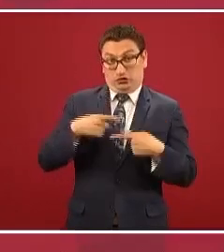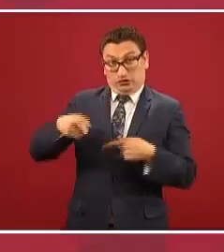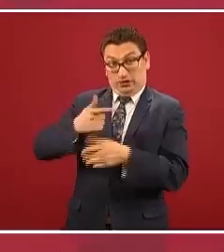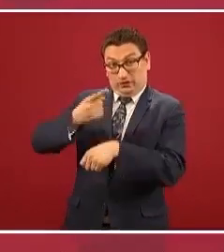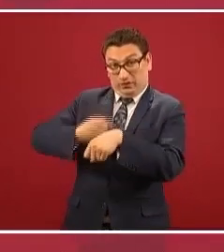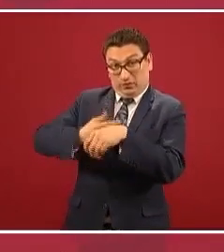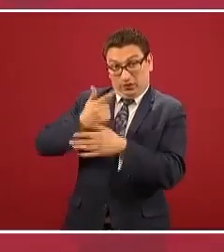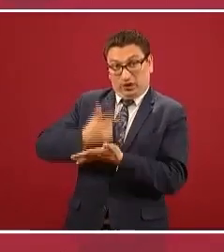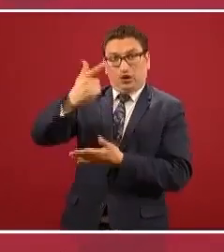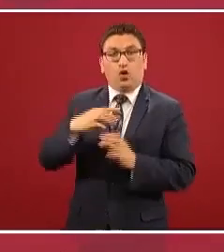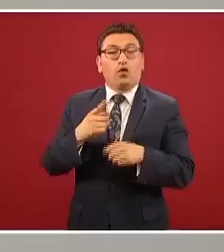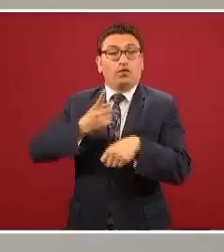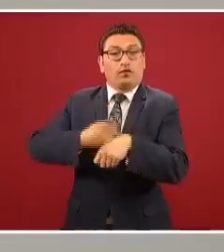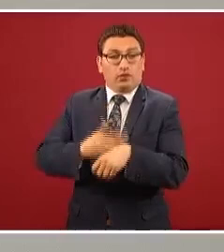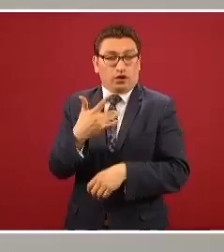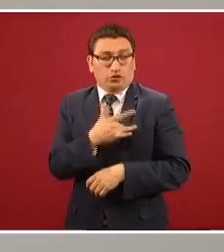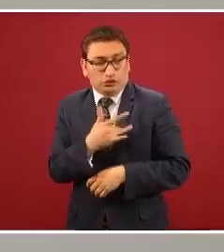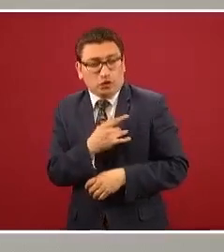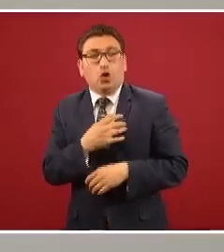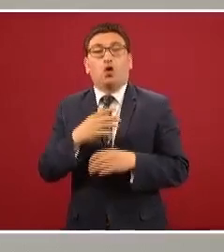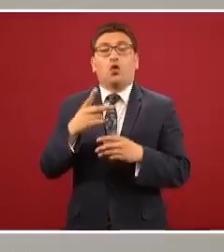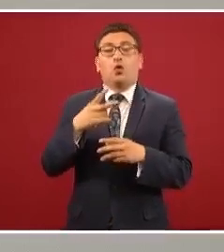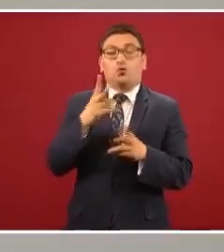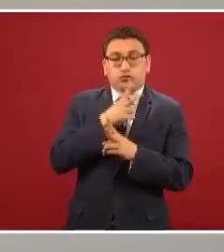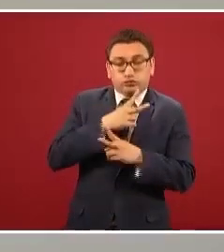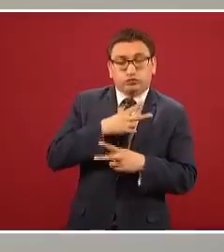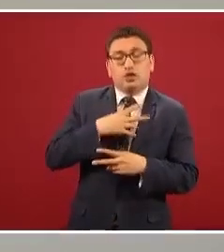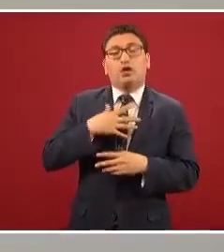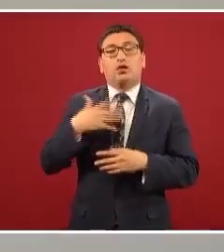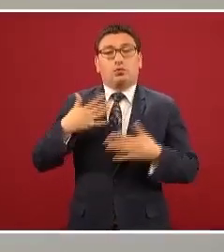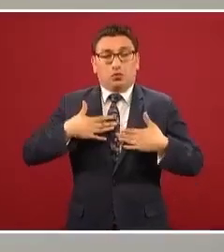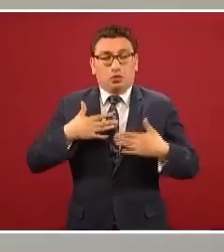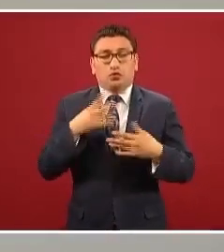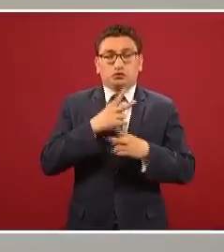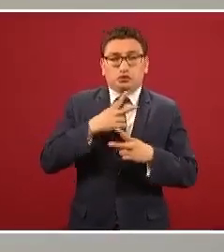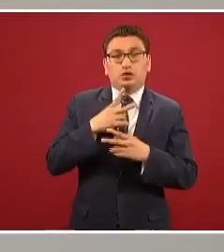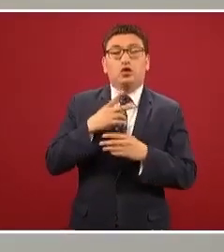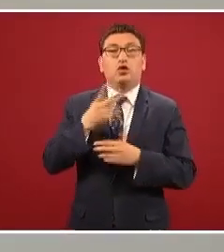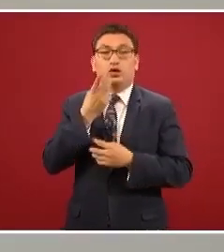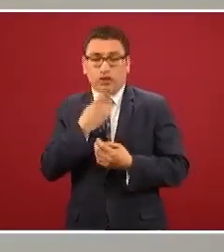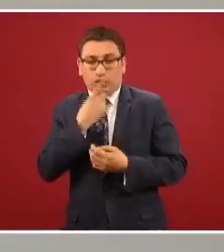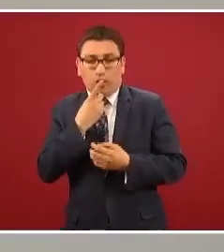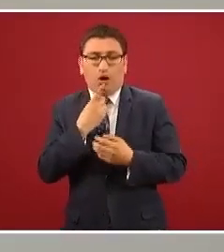crónicas, cardíacas, pulmonares, diabetes, obesidad